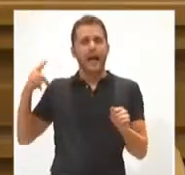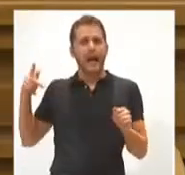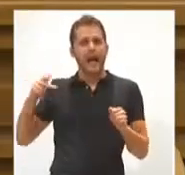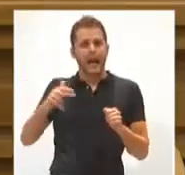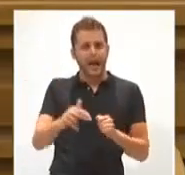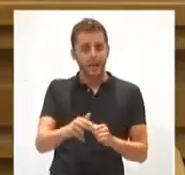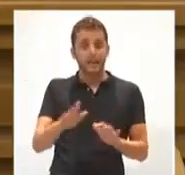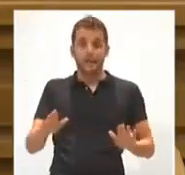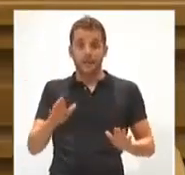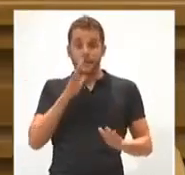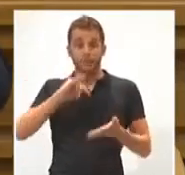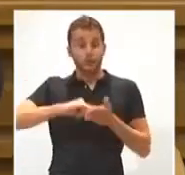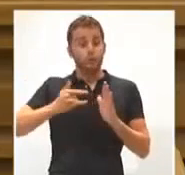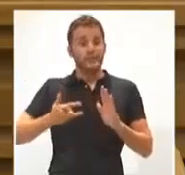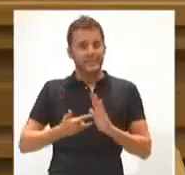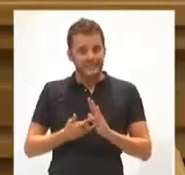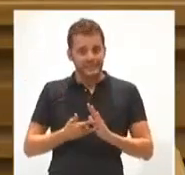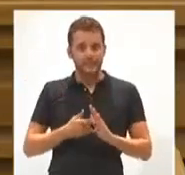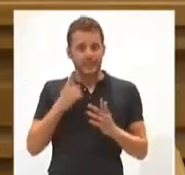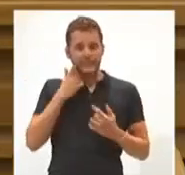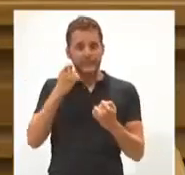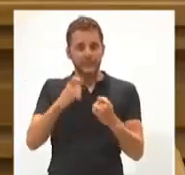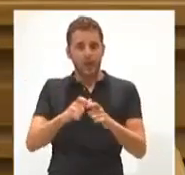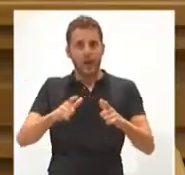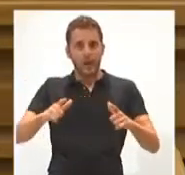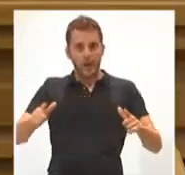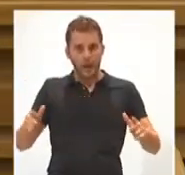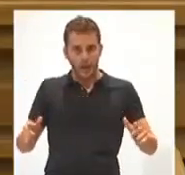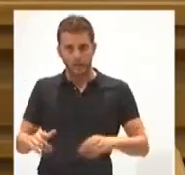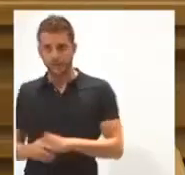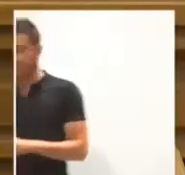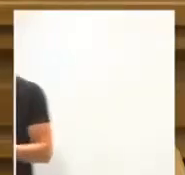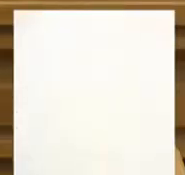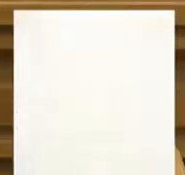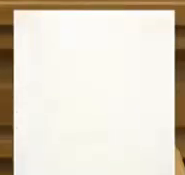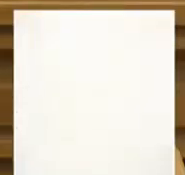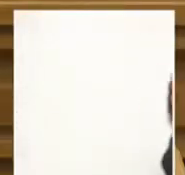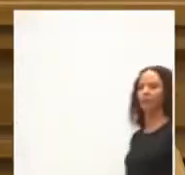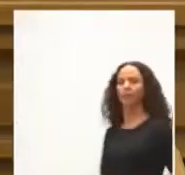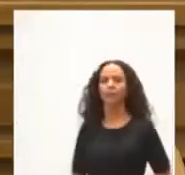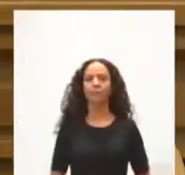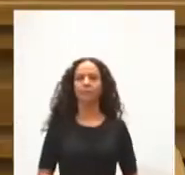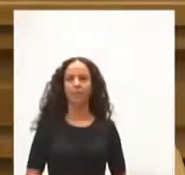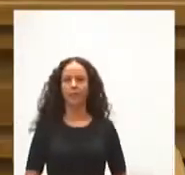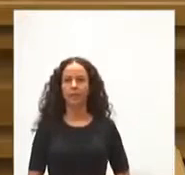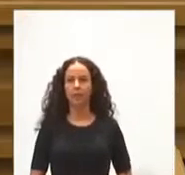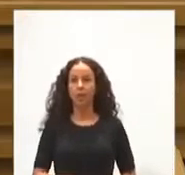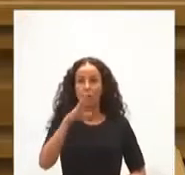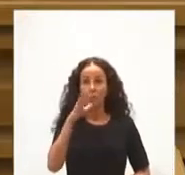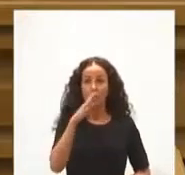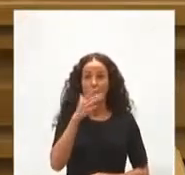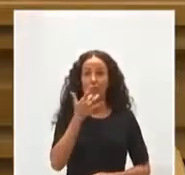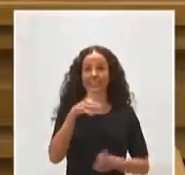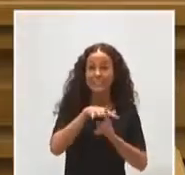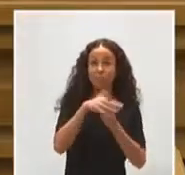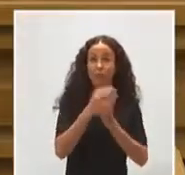nos pilló con un sistema sanitario en expansión porque si nos llega a pillar con los mimbres que nos encontramos